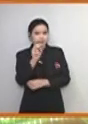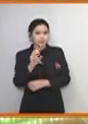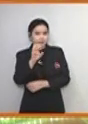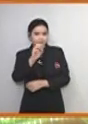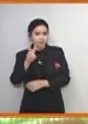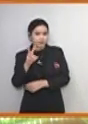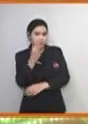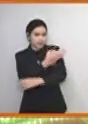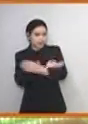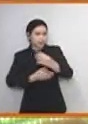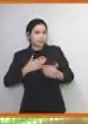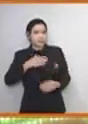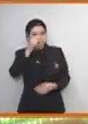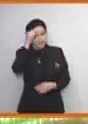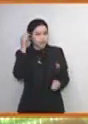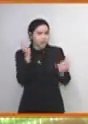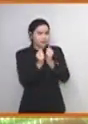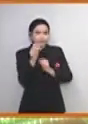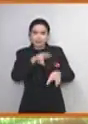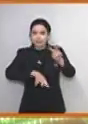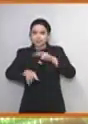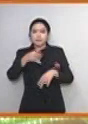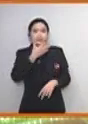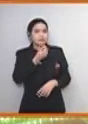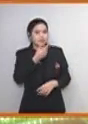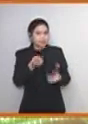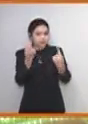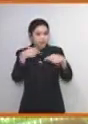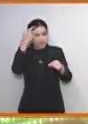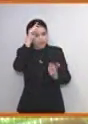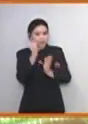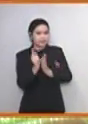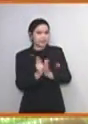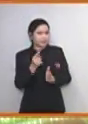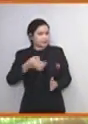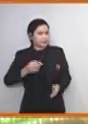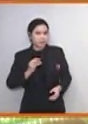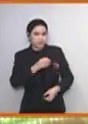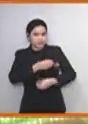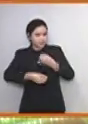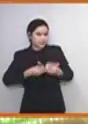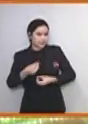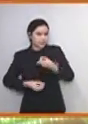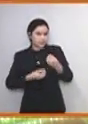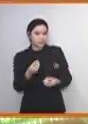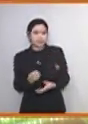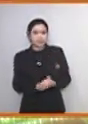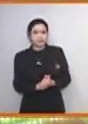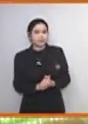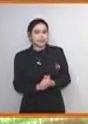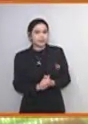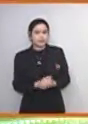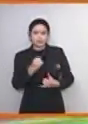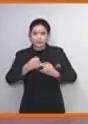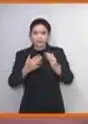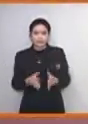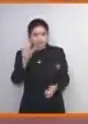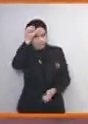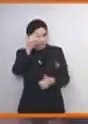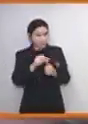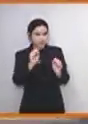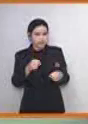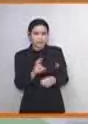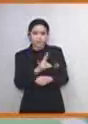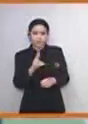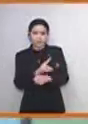la tarde. Mi nombre es Suheilin Clemente y estoy en compañía de nuestro auditor, quien le da transparencia a cada uno de nuestros procesos. Querido jugador, recuerda que ya